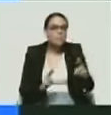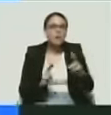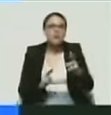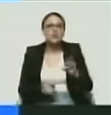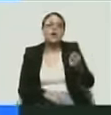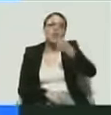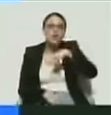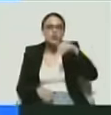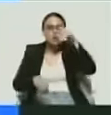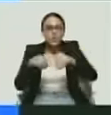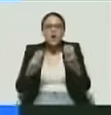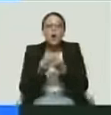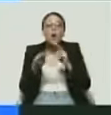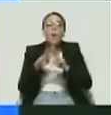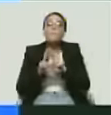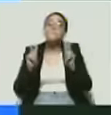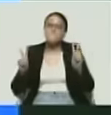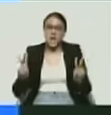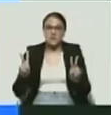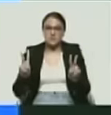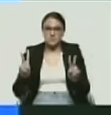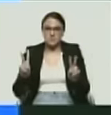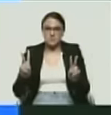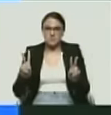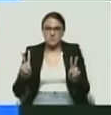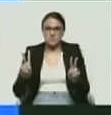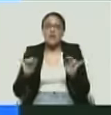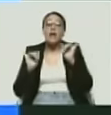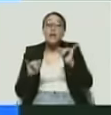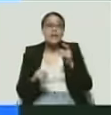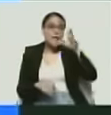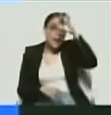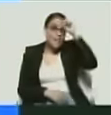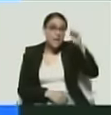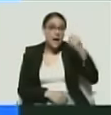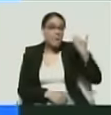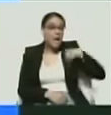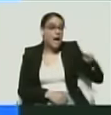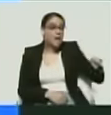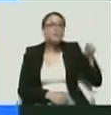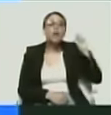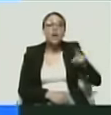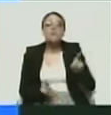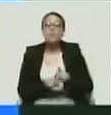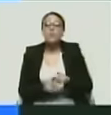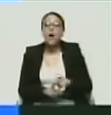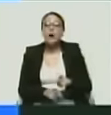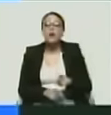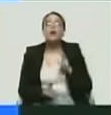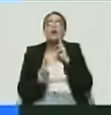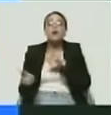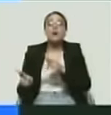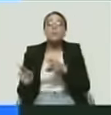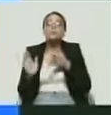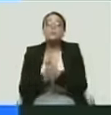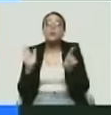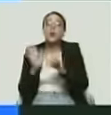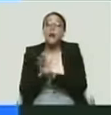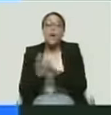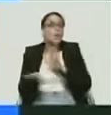sea afectado por estos criminales. Y la embajada argentina tiene que responder. Tienen que responder. Porque eso es